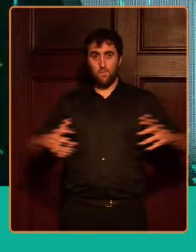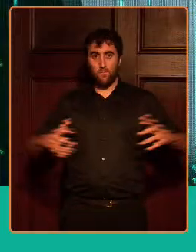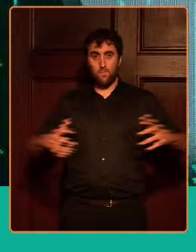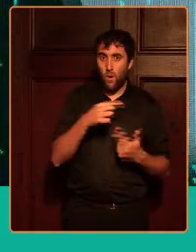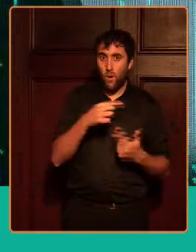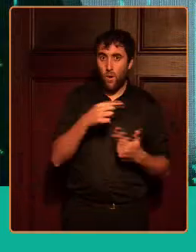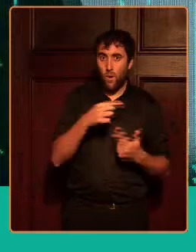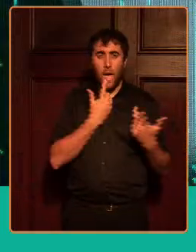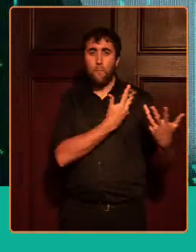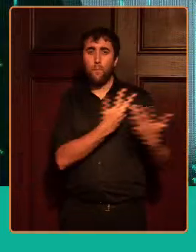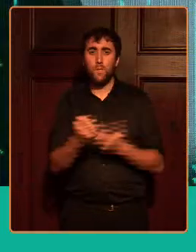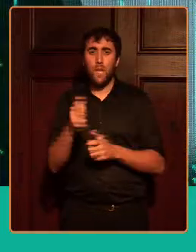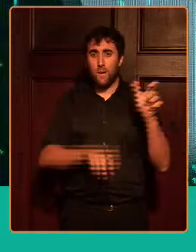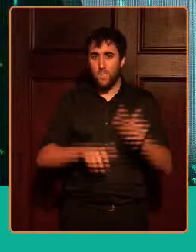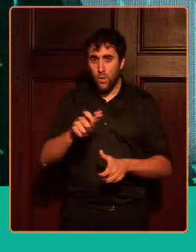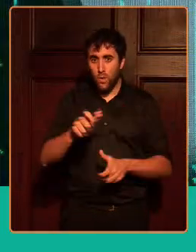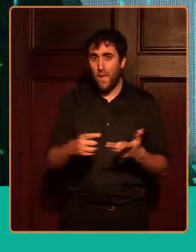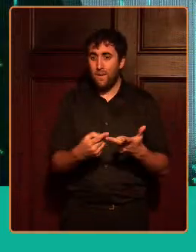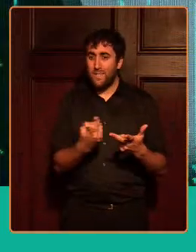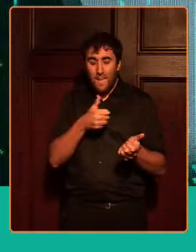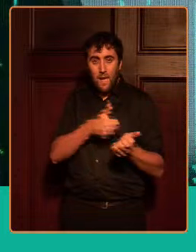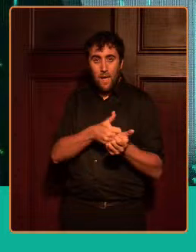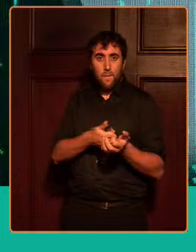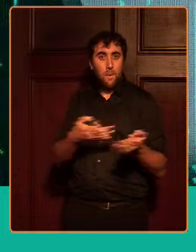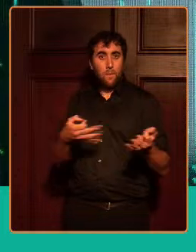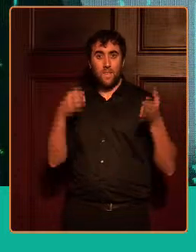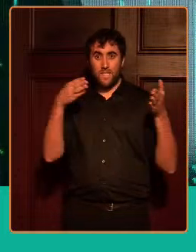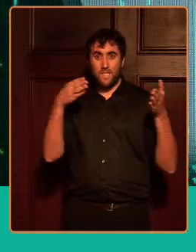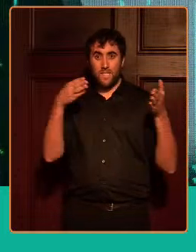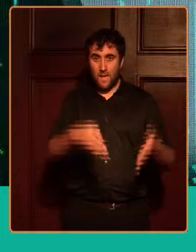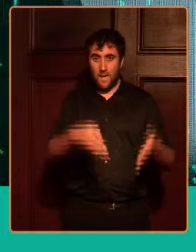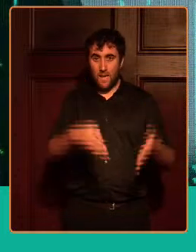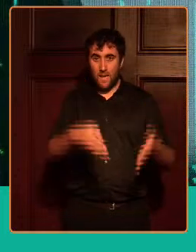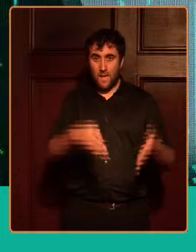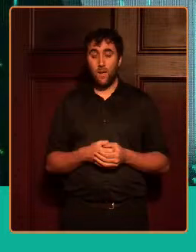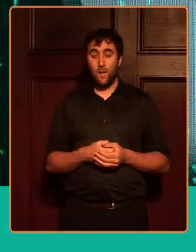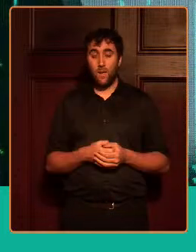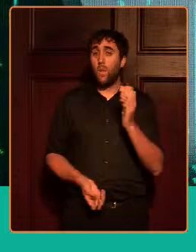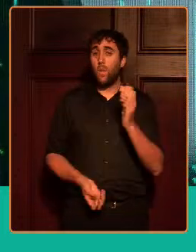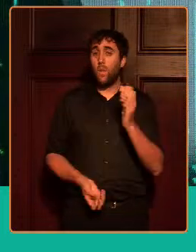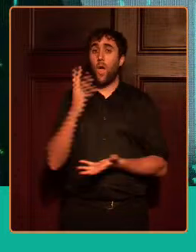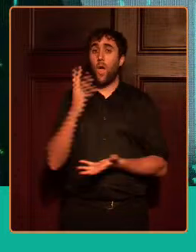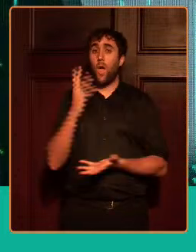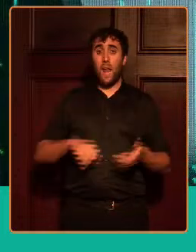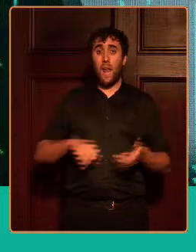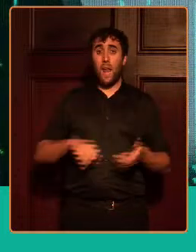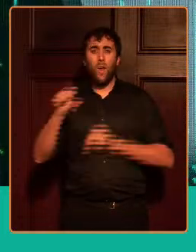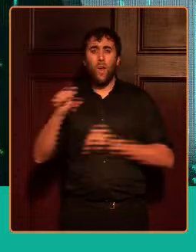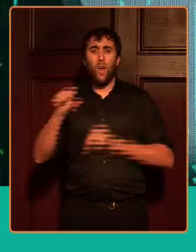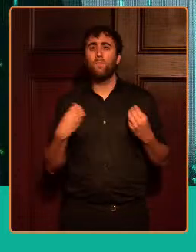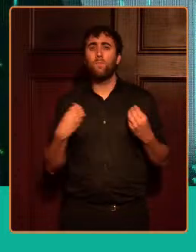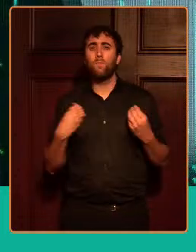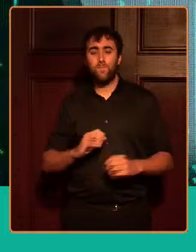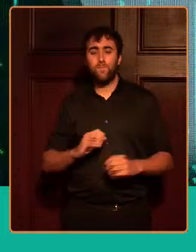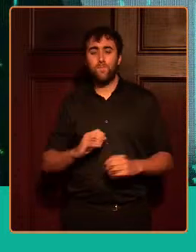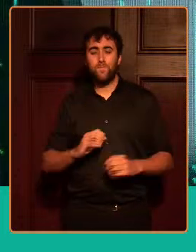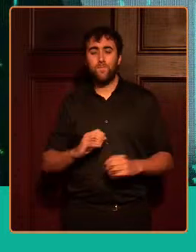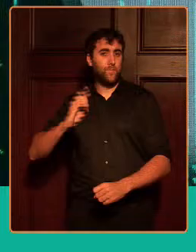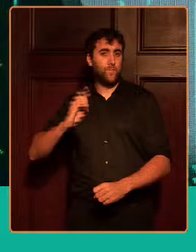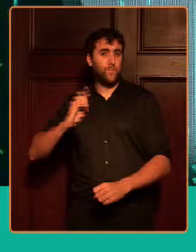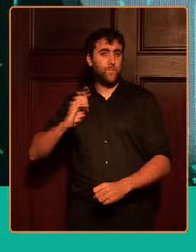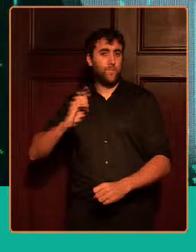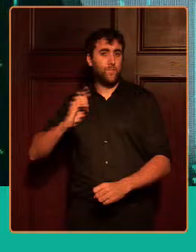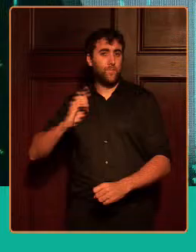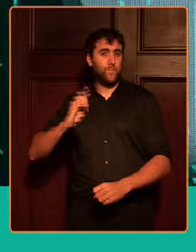apoyos, mejorar las tasas de egreso. La conformación del laboratorio implica definir una metodología de